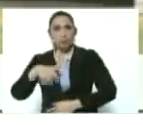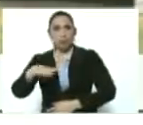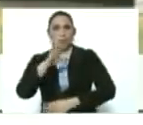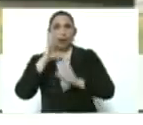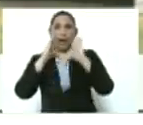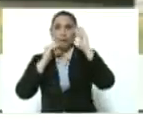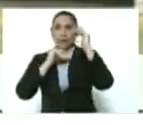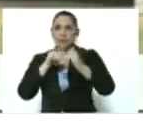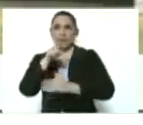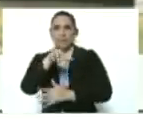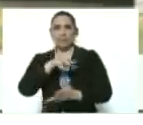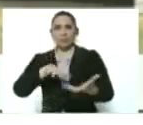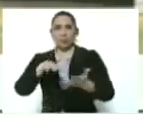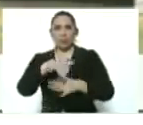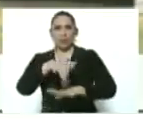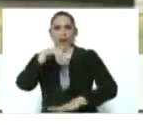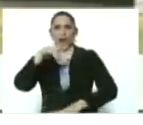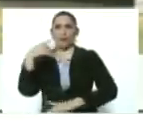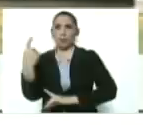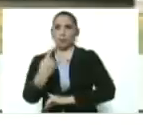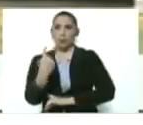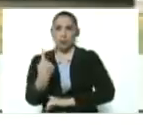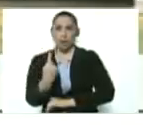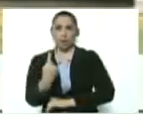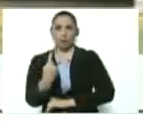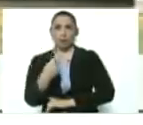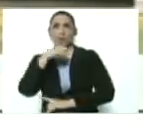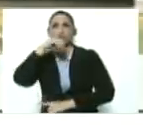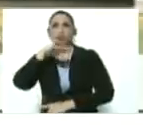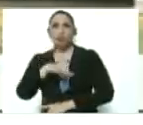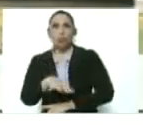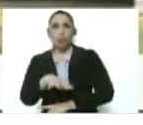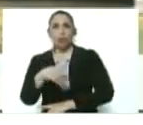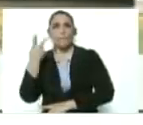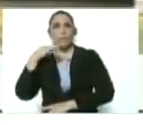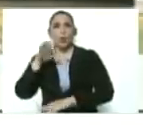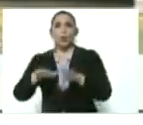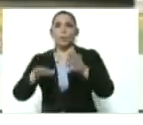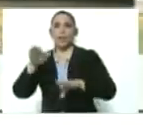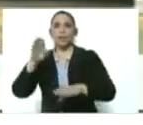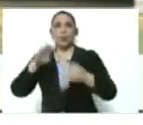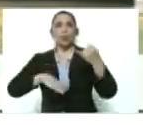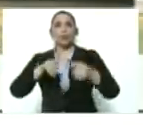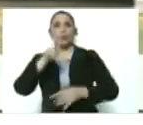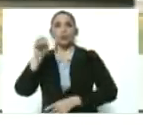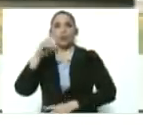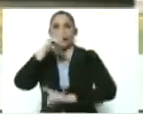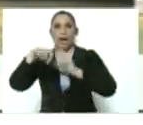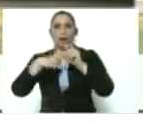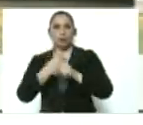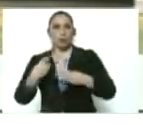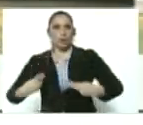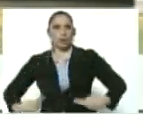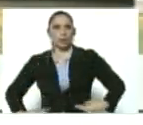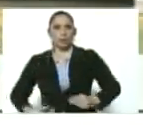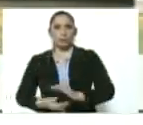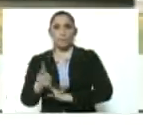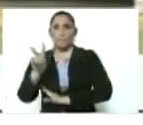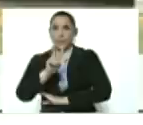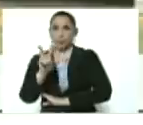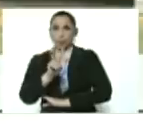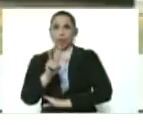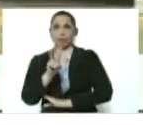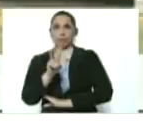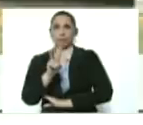atender esta situación tan grave única en la historia por lo menos de los últimos 100 años de la humanidad venezuela